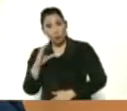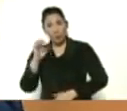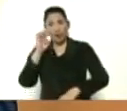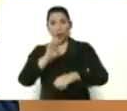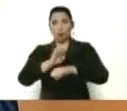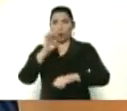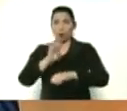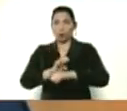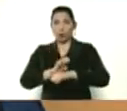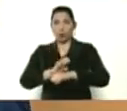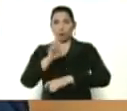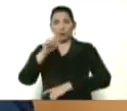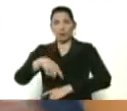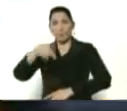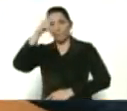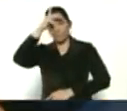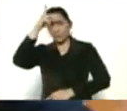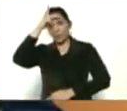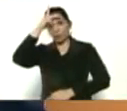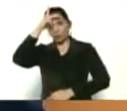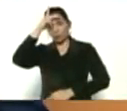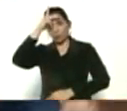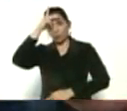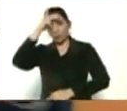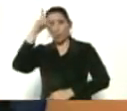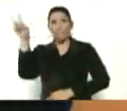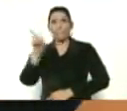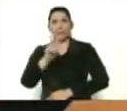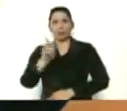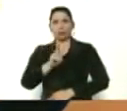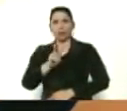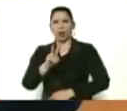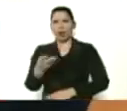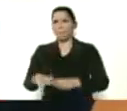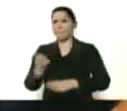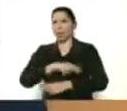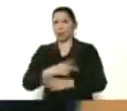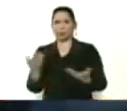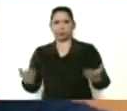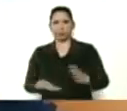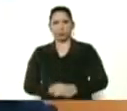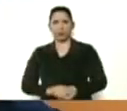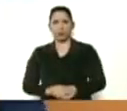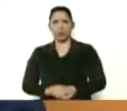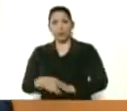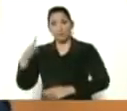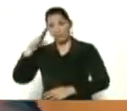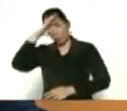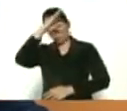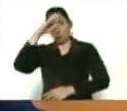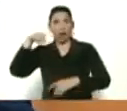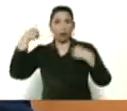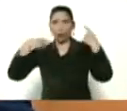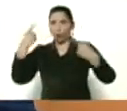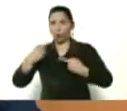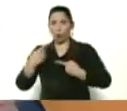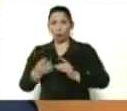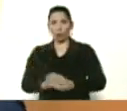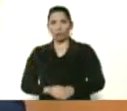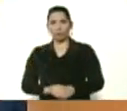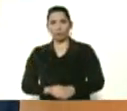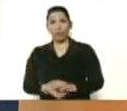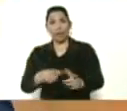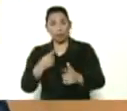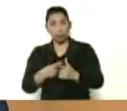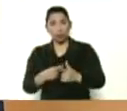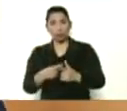Ecuador, el de Perú y el de Chile. No, Venezuela el peor junto con Bolsonaro, porque no les queda más remedio que decir que pues, Bolsonaro está completamente loco, fuera de la realidad.